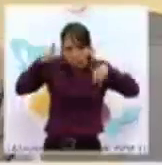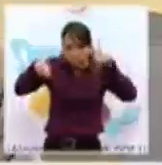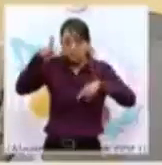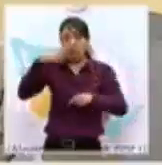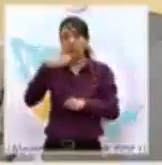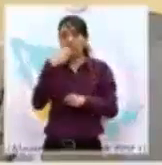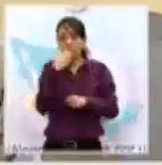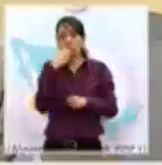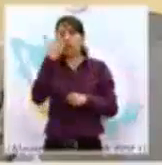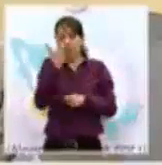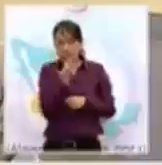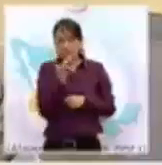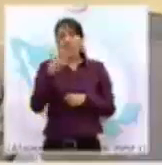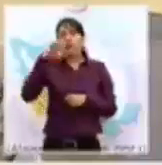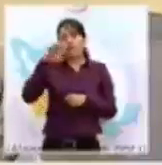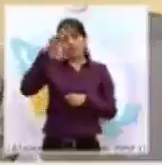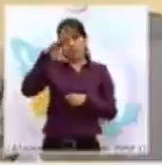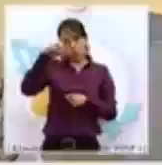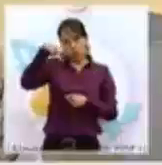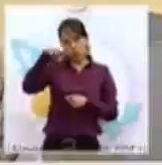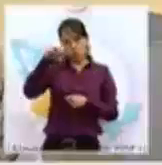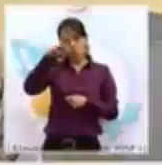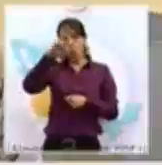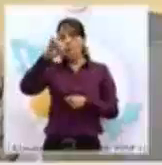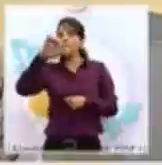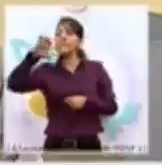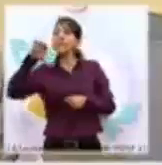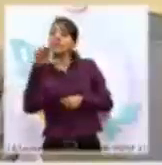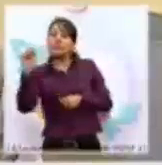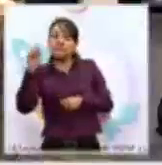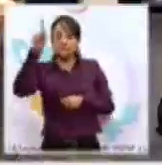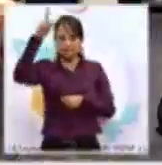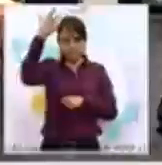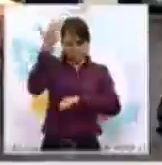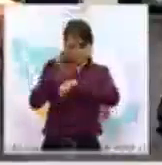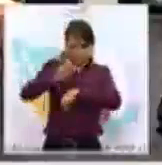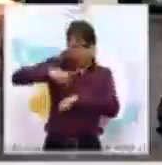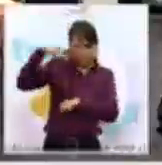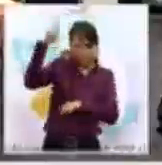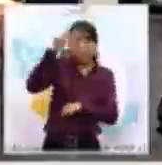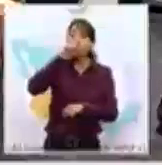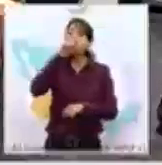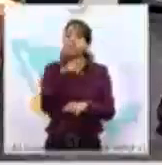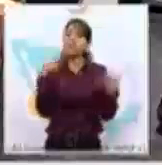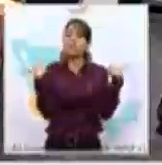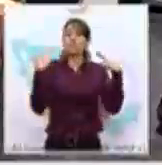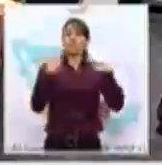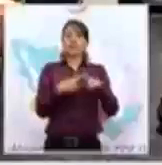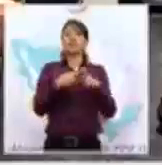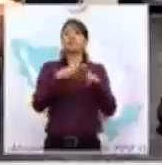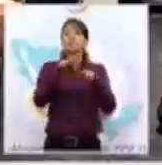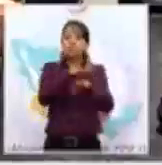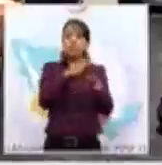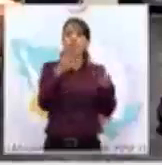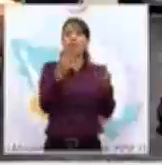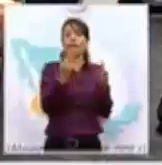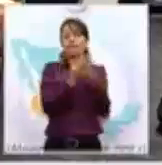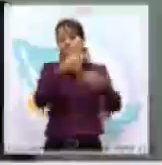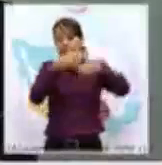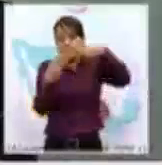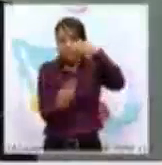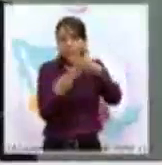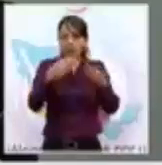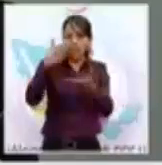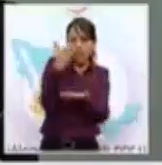Economics. El maestro Aparicio cuenta con una amplia experiencia en evaluación de políticas públicas y en la docencia en el ámbito de la estadística y la demografía. Entre